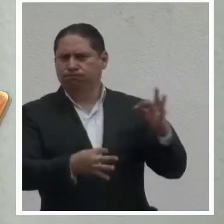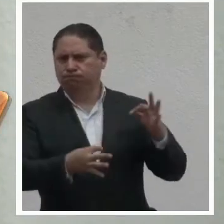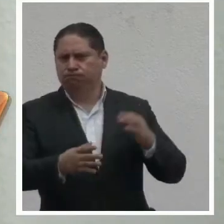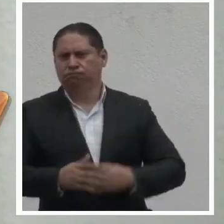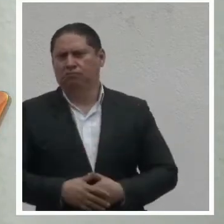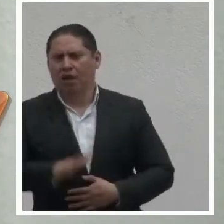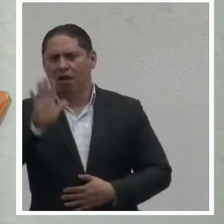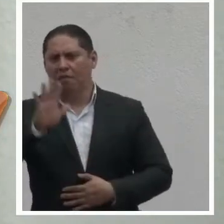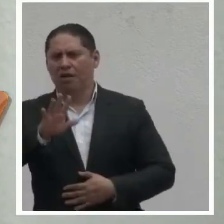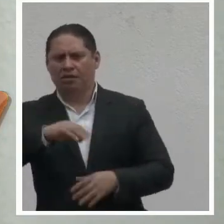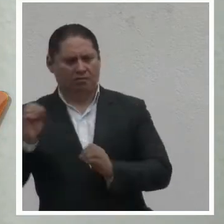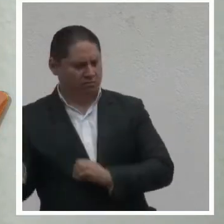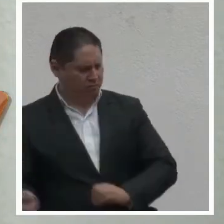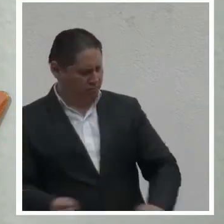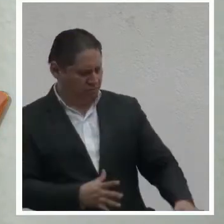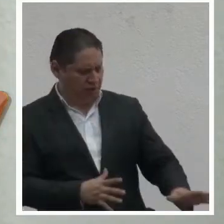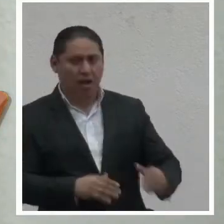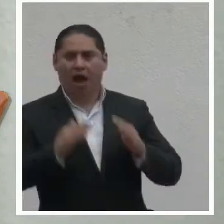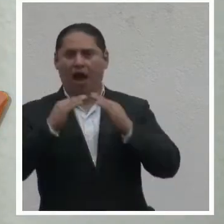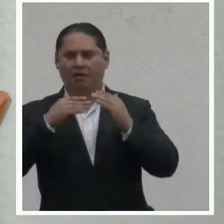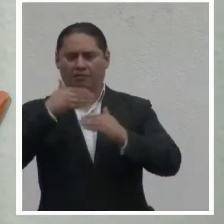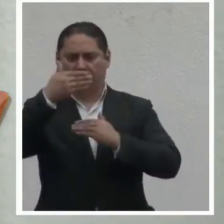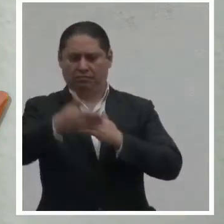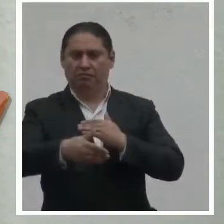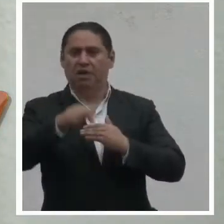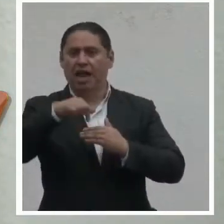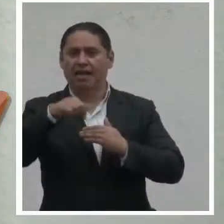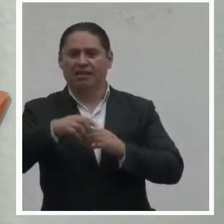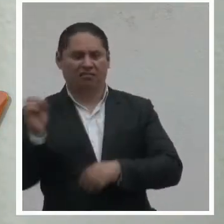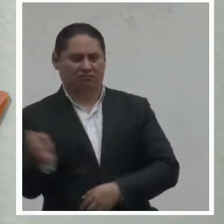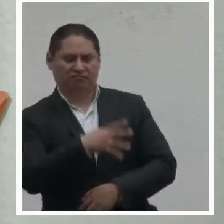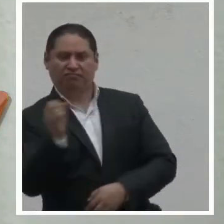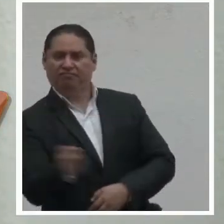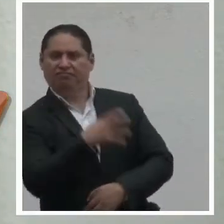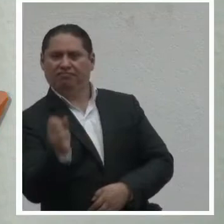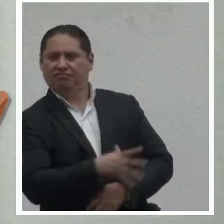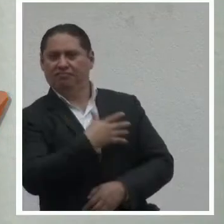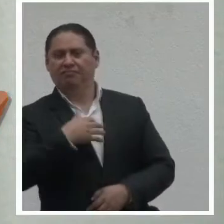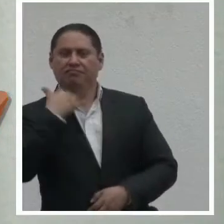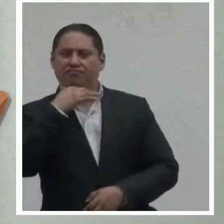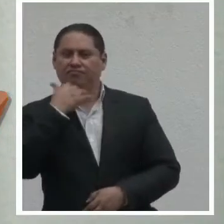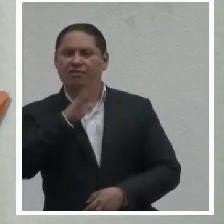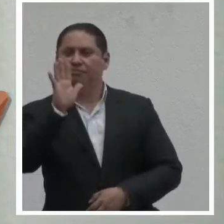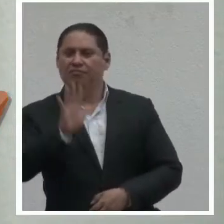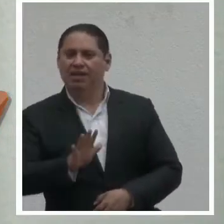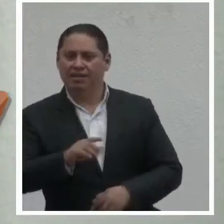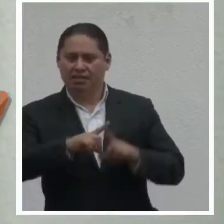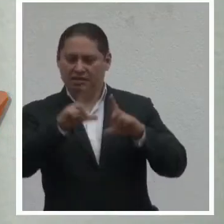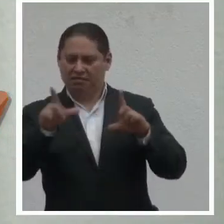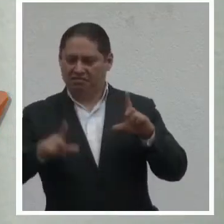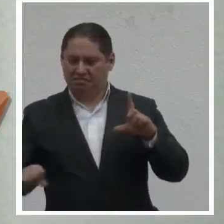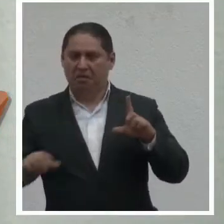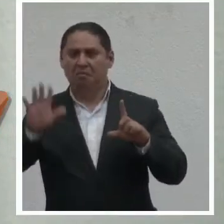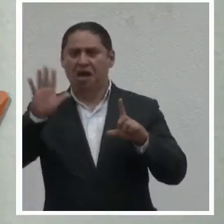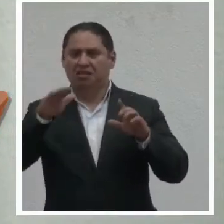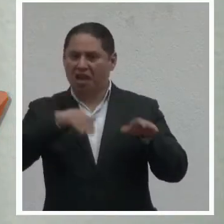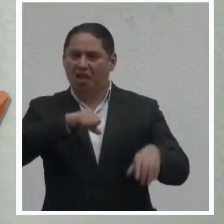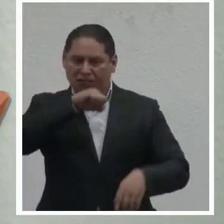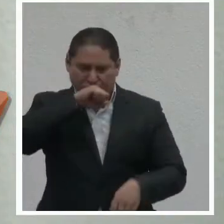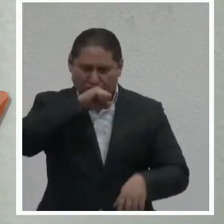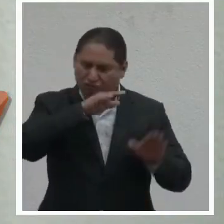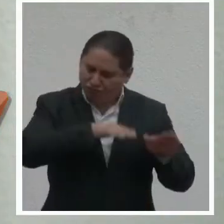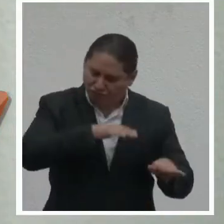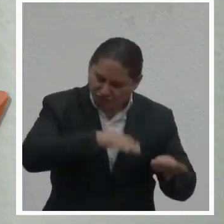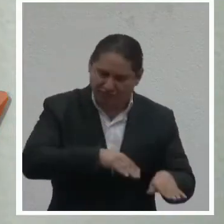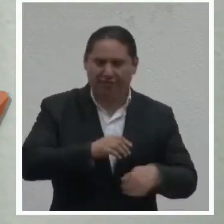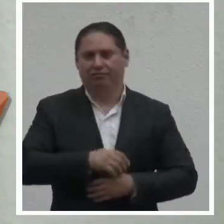si fuéramos el patio trasero de la nación norteamericana. Nos ha puesto como una nación servil que tiene